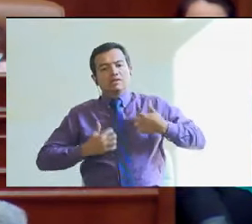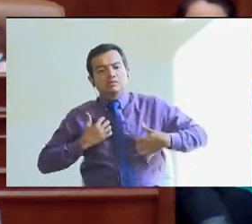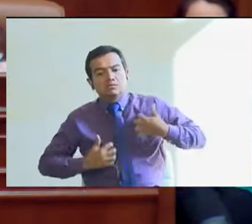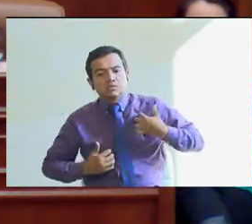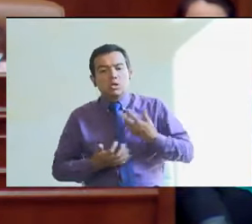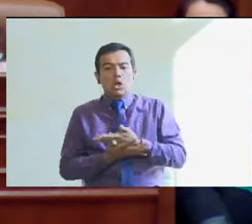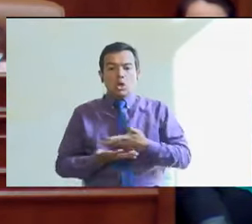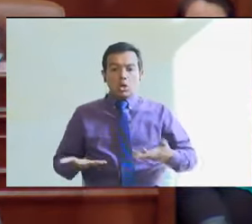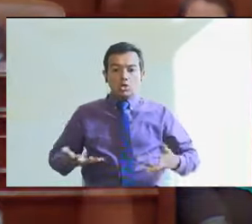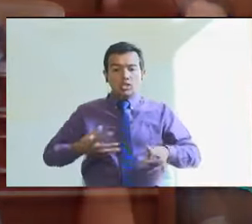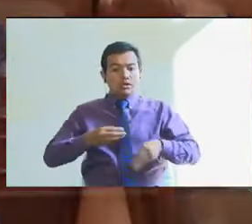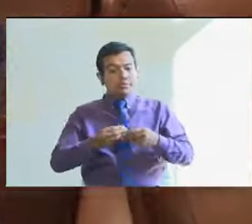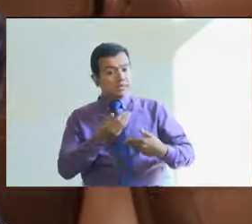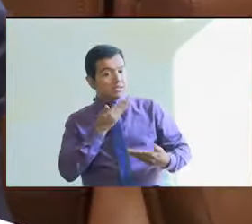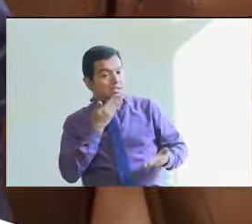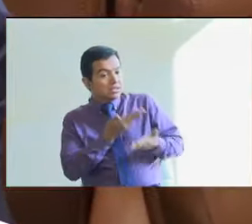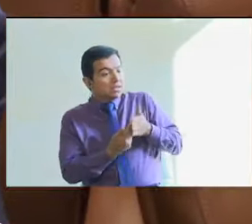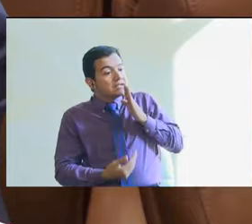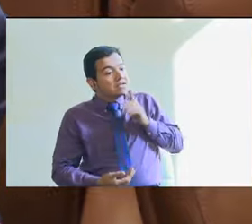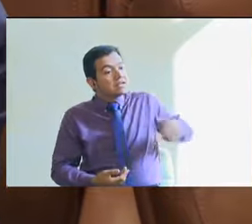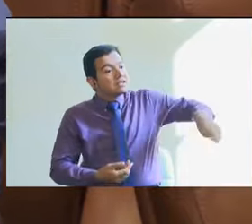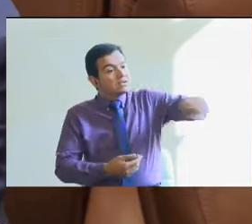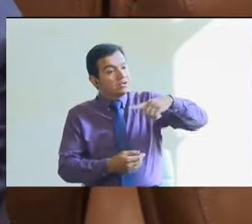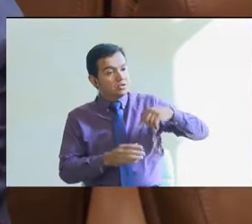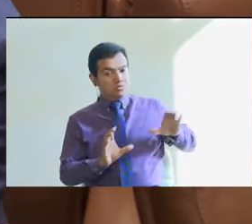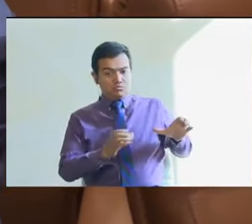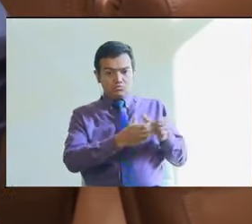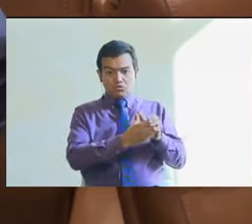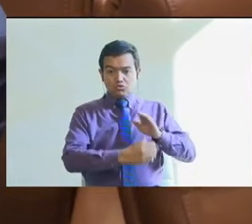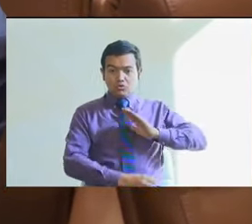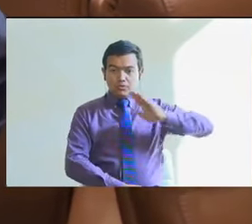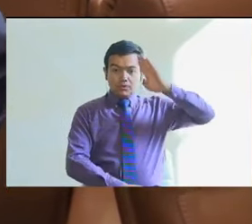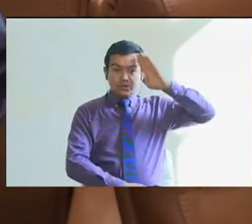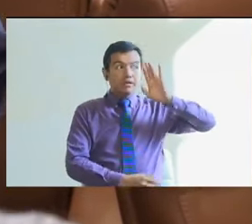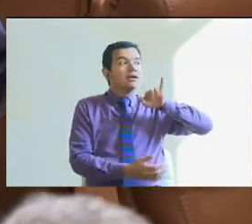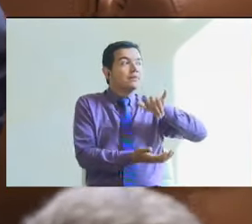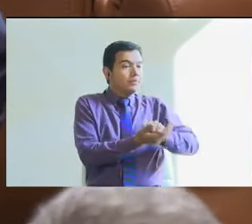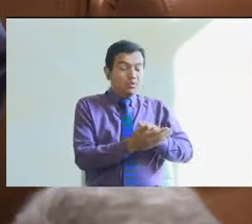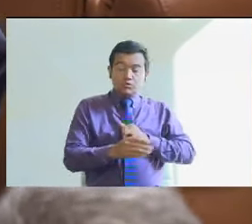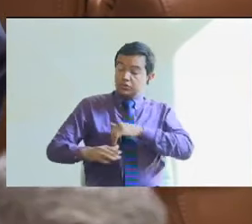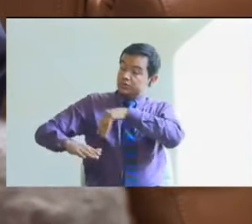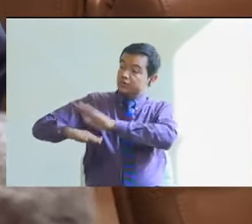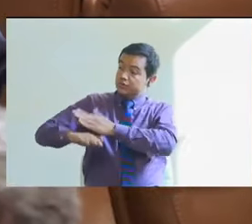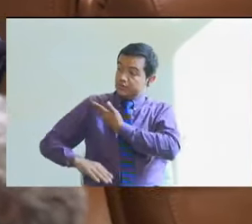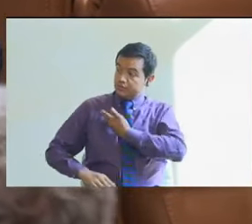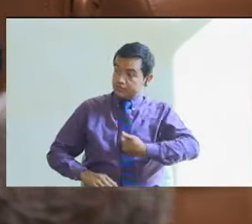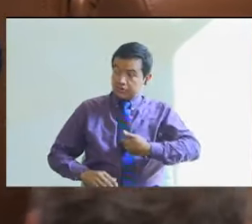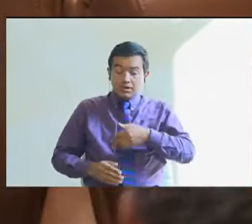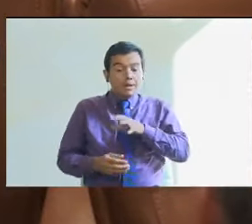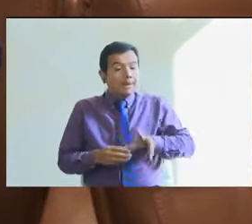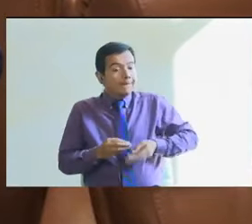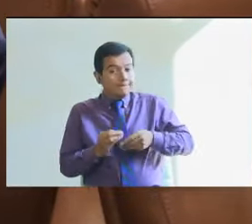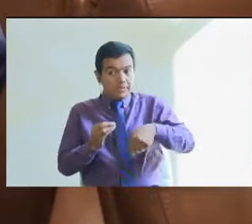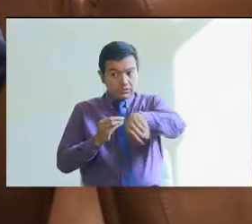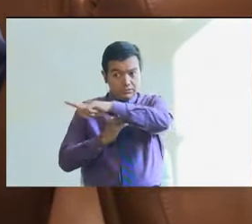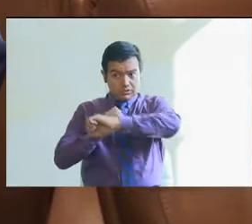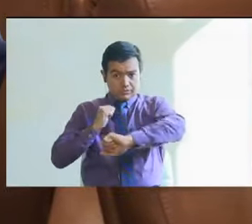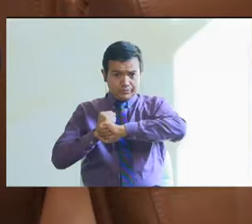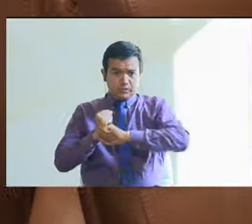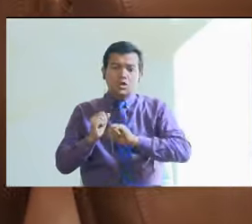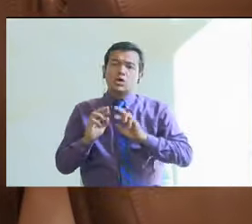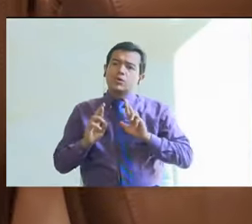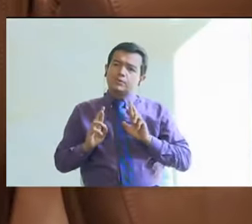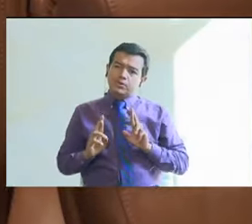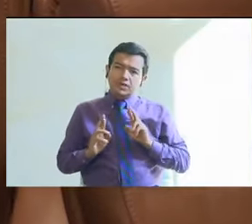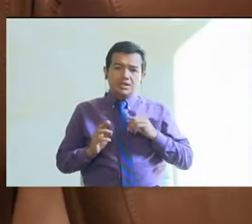agradecimiento a una institución que Todos queremos por lo tanto presidente y con el favor de todos los compañeros pongamos en